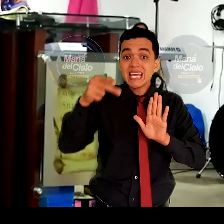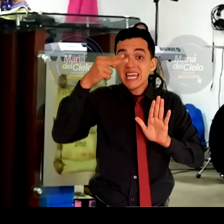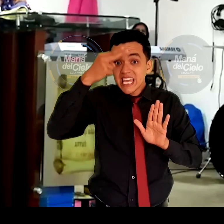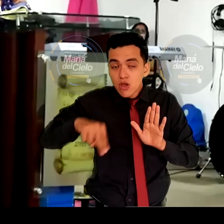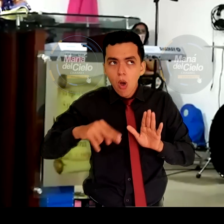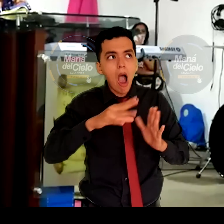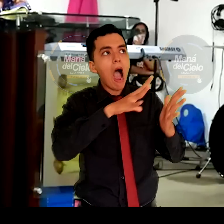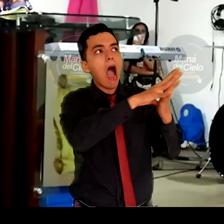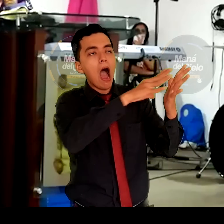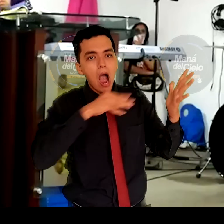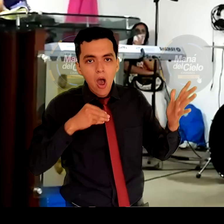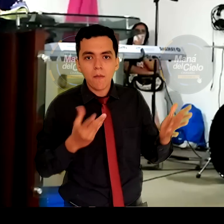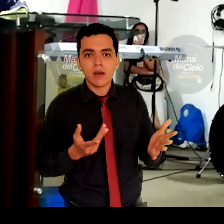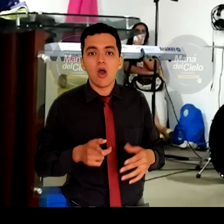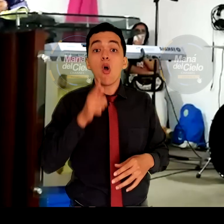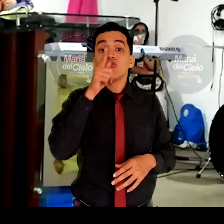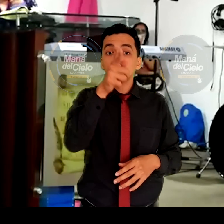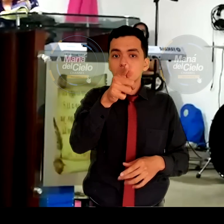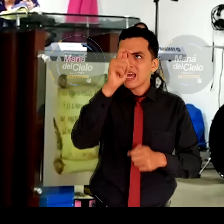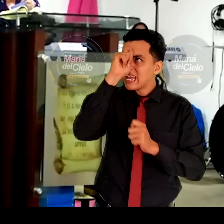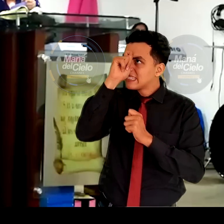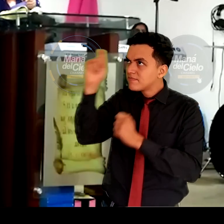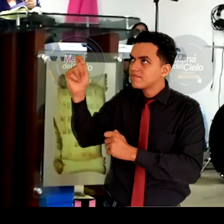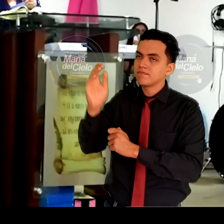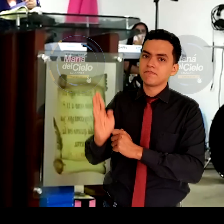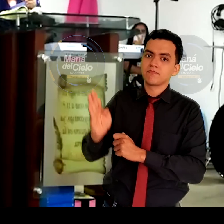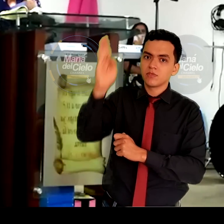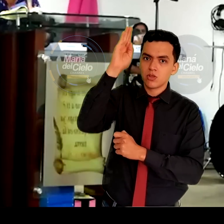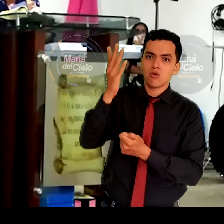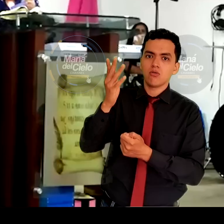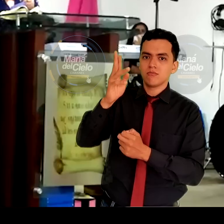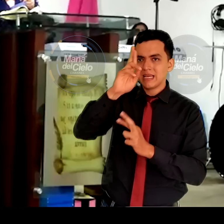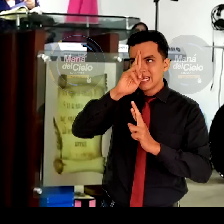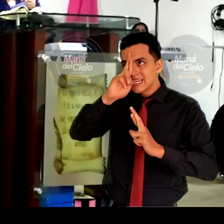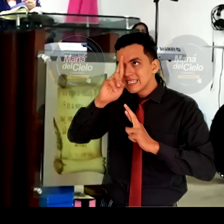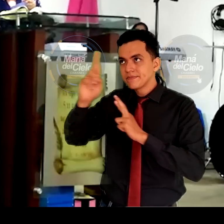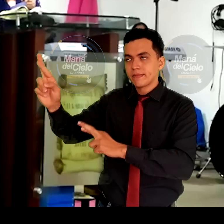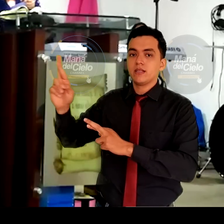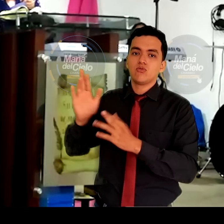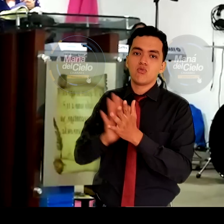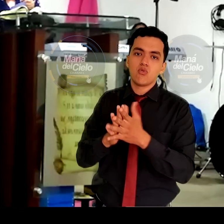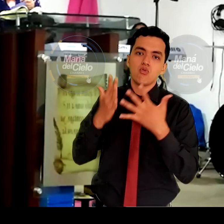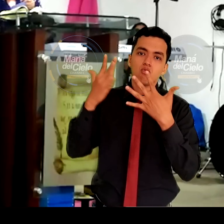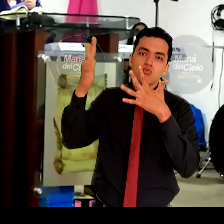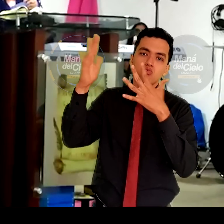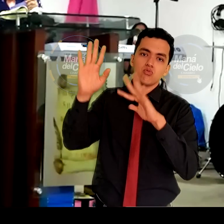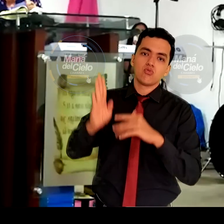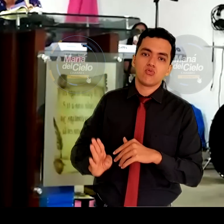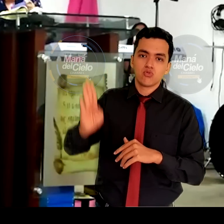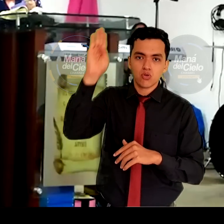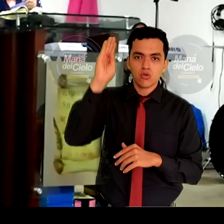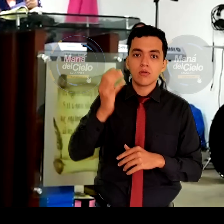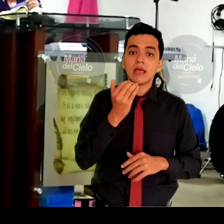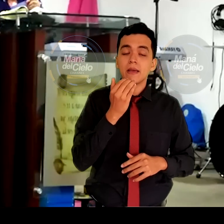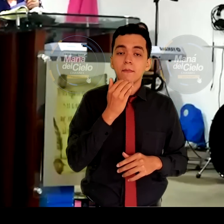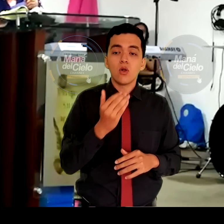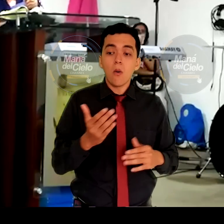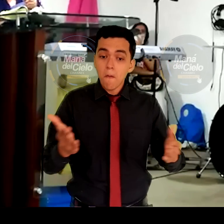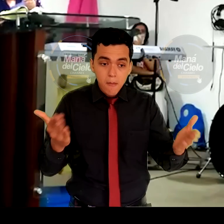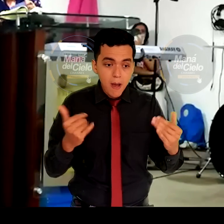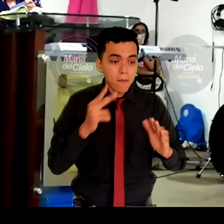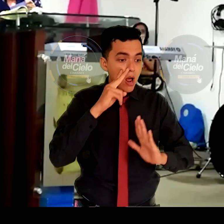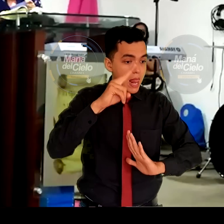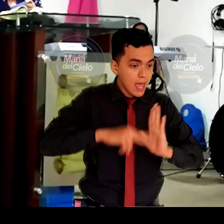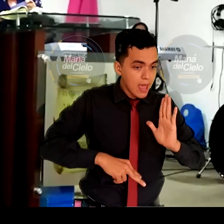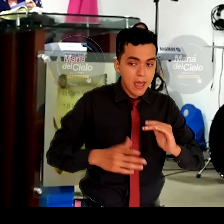Denle reverencia a las cosas, denle reverencia a ese culto familiar. Denle reverencia a ese culto familiar. Vamos a leer la palabra, vamos a orar.